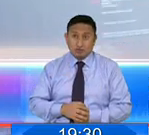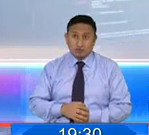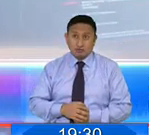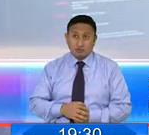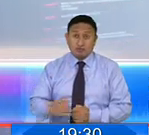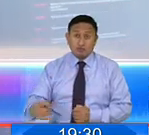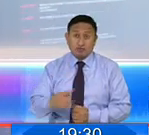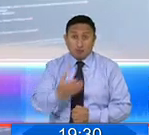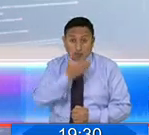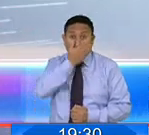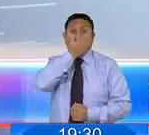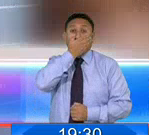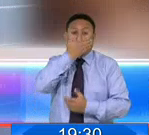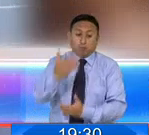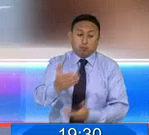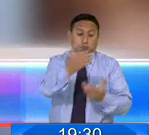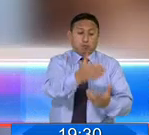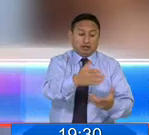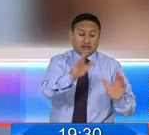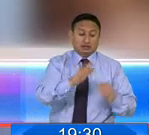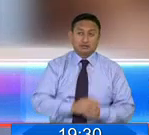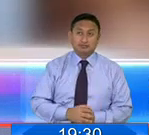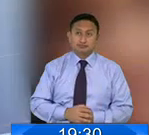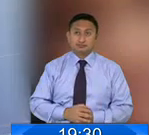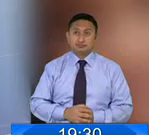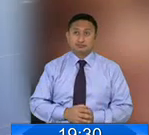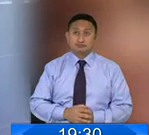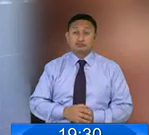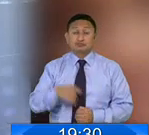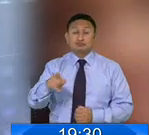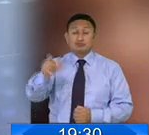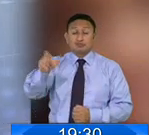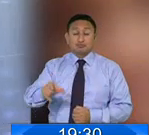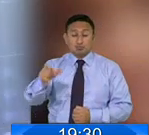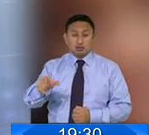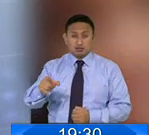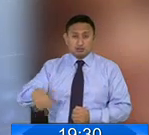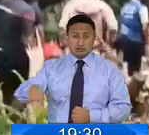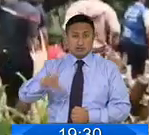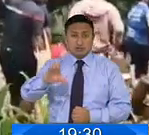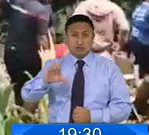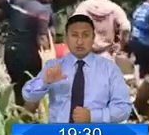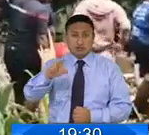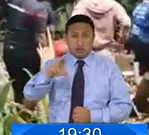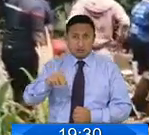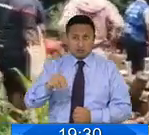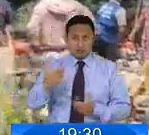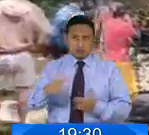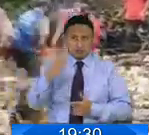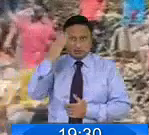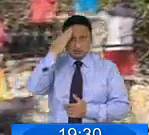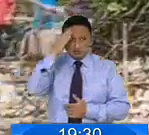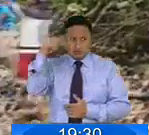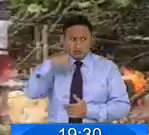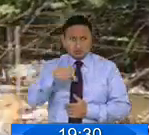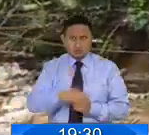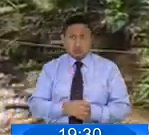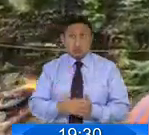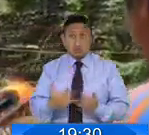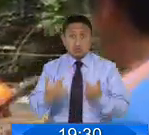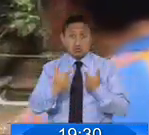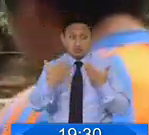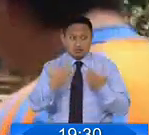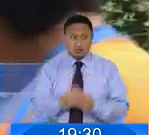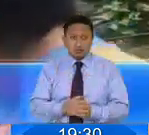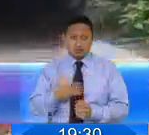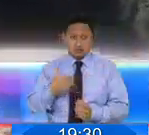lo dejé ahí al lado del estero. La noticia llegó rápido a los habitantes de El Carmen, que indignados trataron de hacer justicia